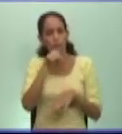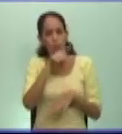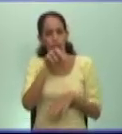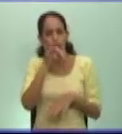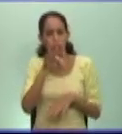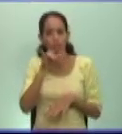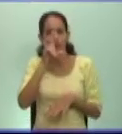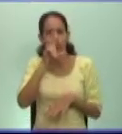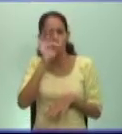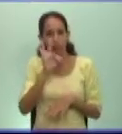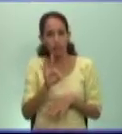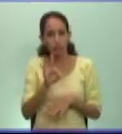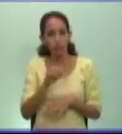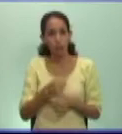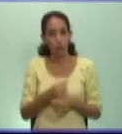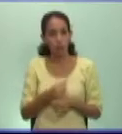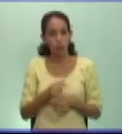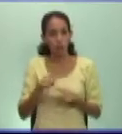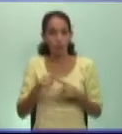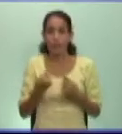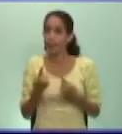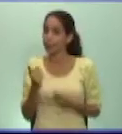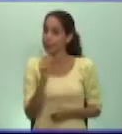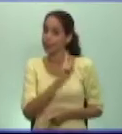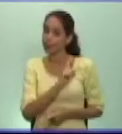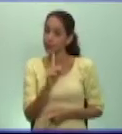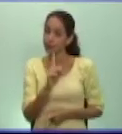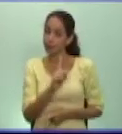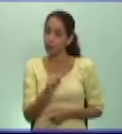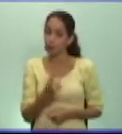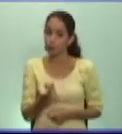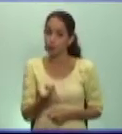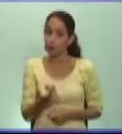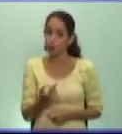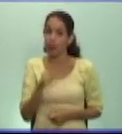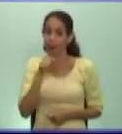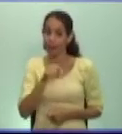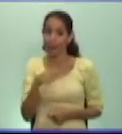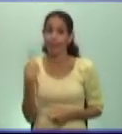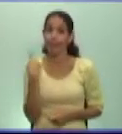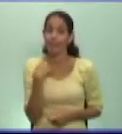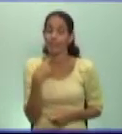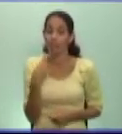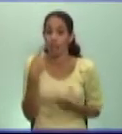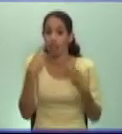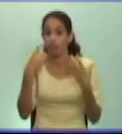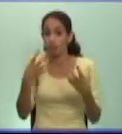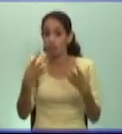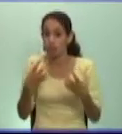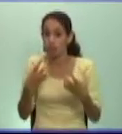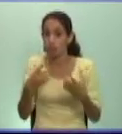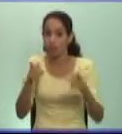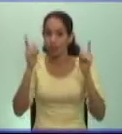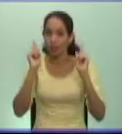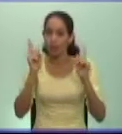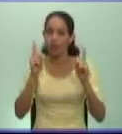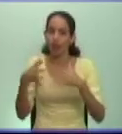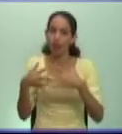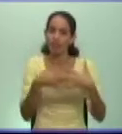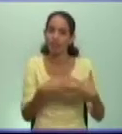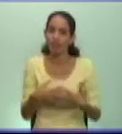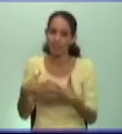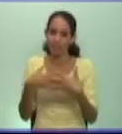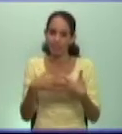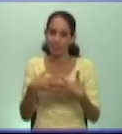comenzamos ya en el siglo XX? Porque es que el año 98 jugó algo significativo para la política norteamericana. Y si nos ubicamos,